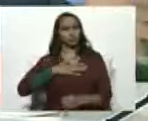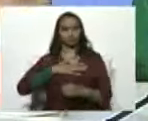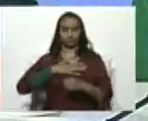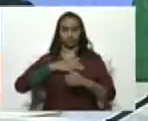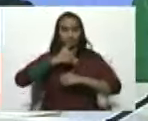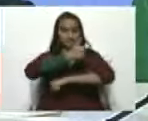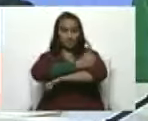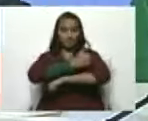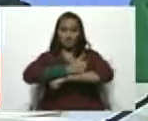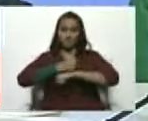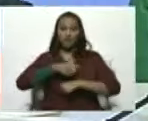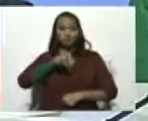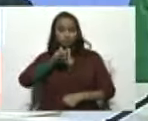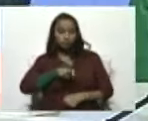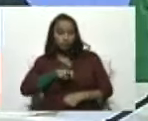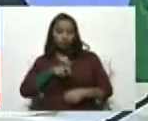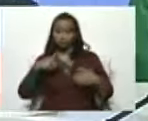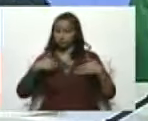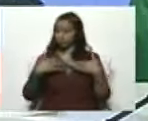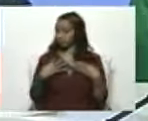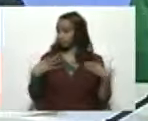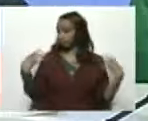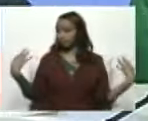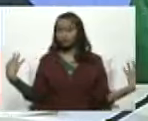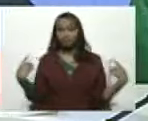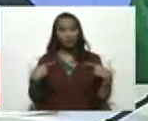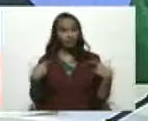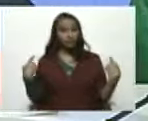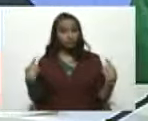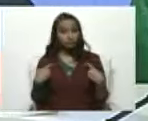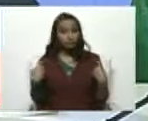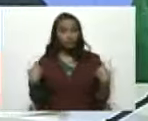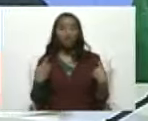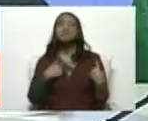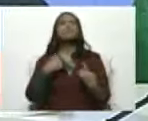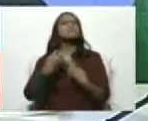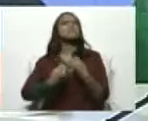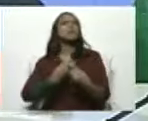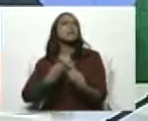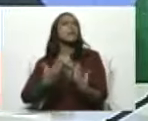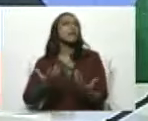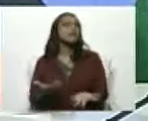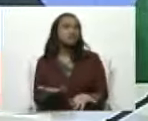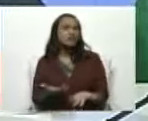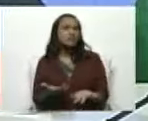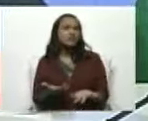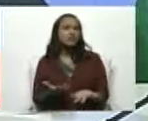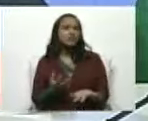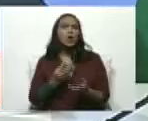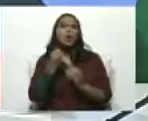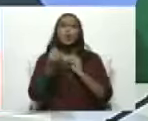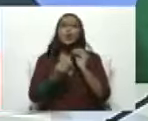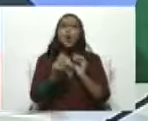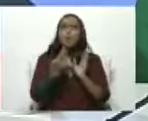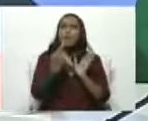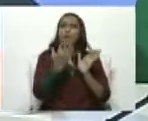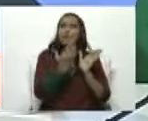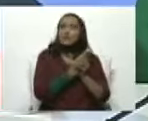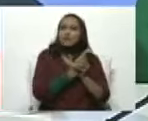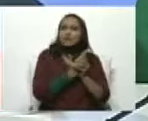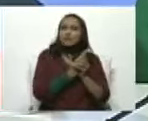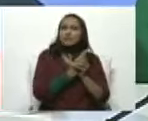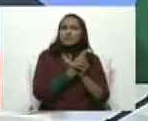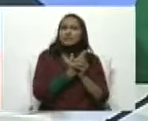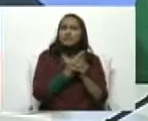área de trabajo. ¿Qué vamos a hacer nosotros? ¿Qué vamos luego de comenzar el registro? Vienen los